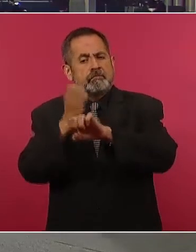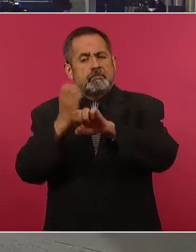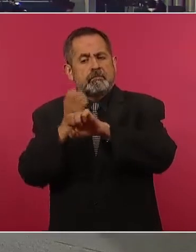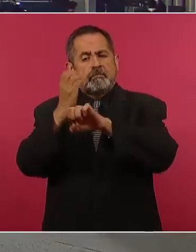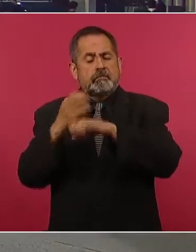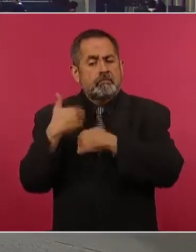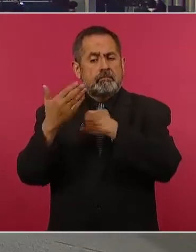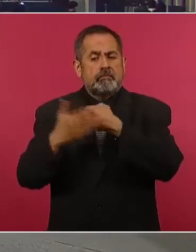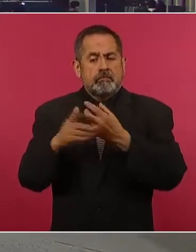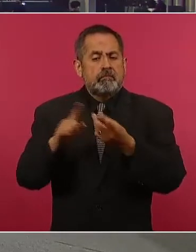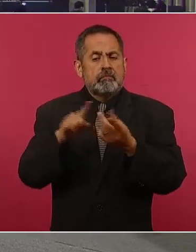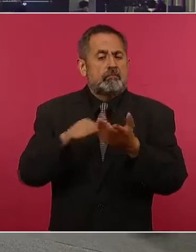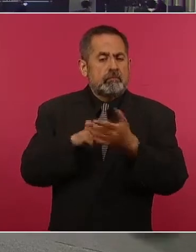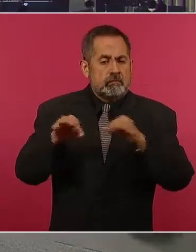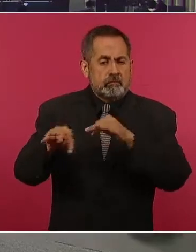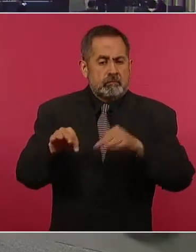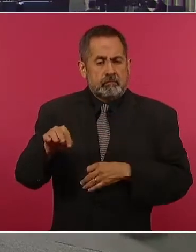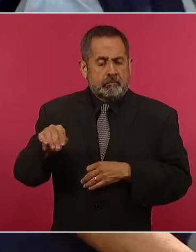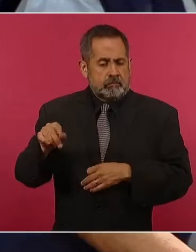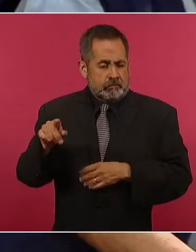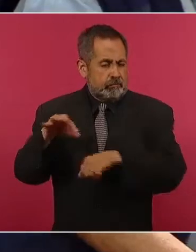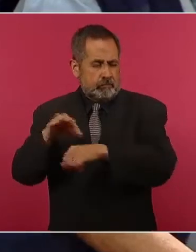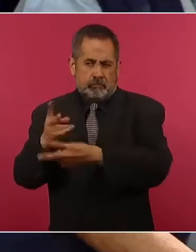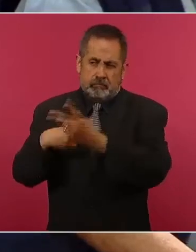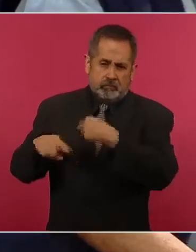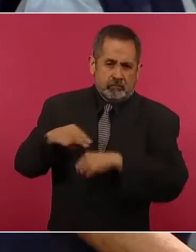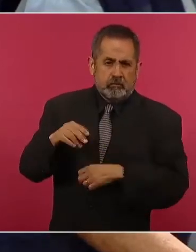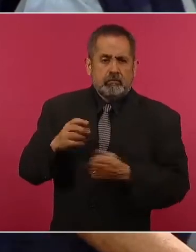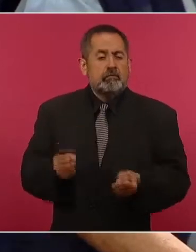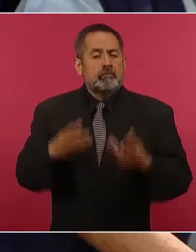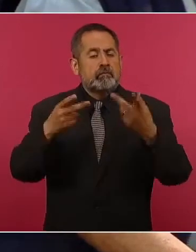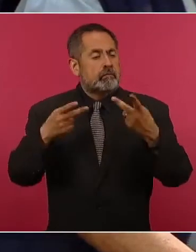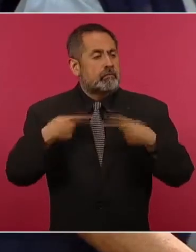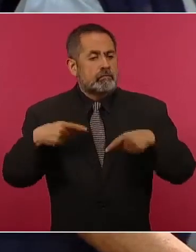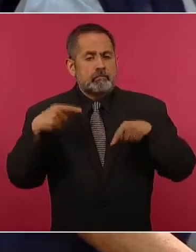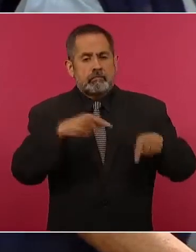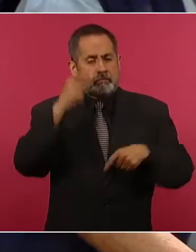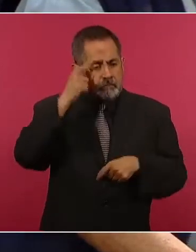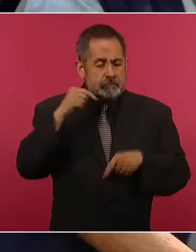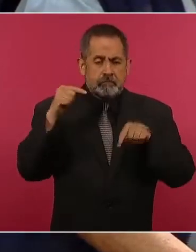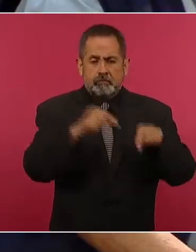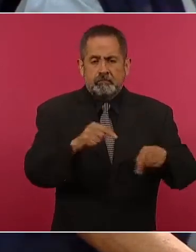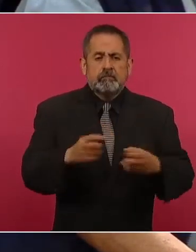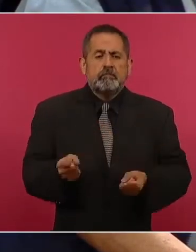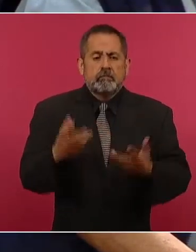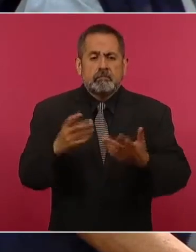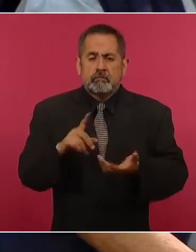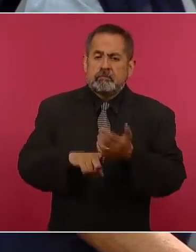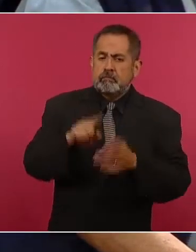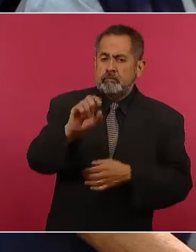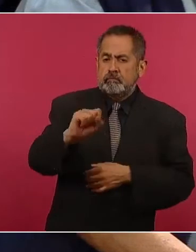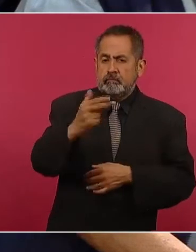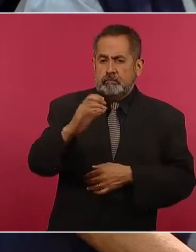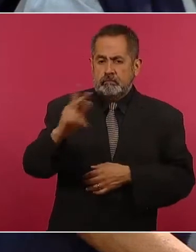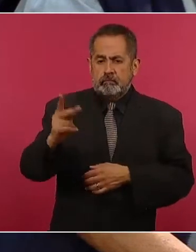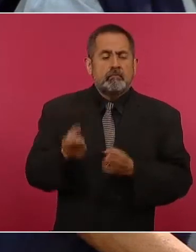los médicos cubanos y en este caso de Guerrero, ¿qué número de médicos van a ir ahí? No y ya sabemos. Aprovechando que está el secretario de Hacienda, ¿cuánto